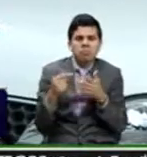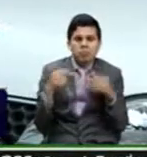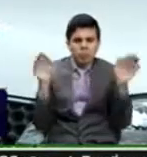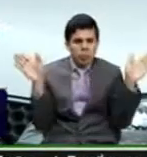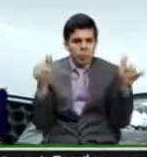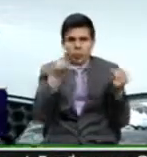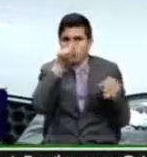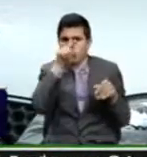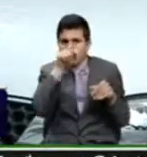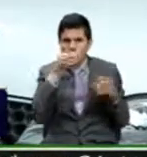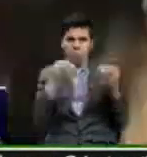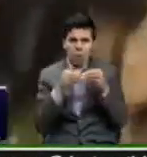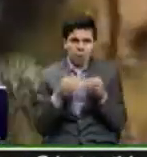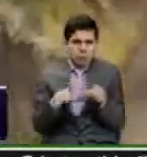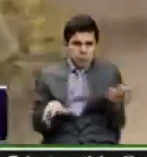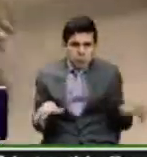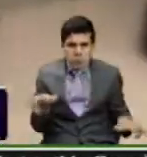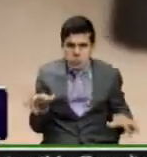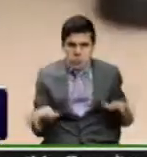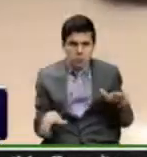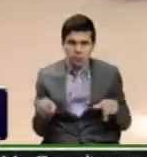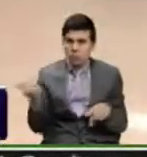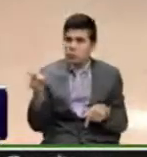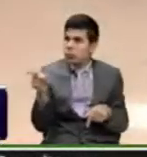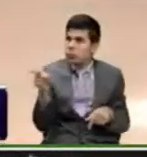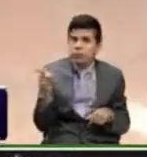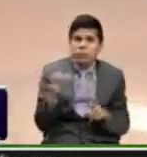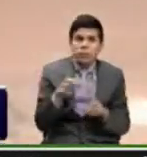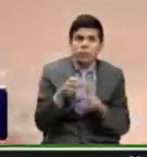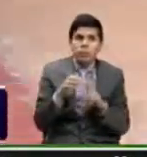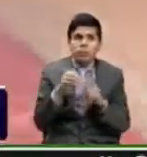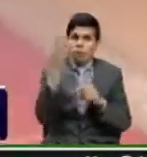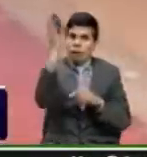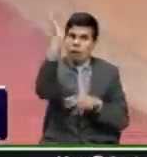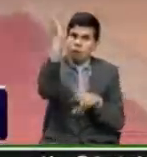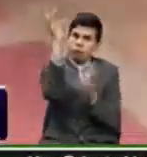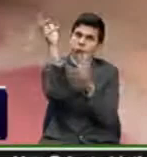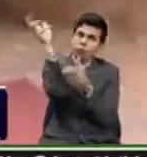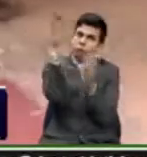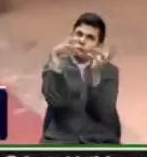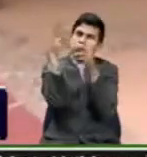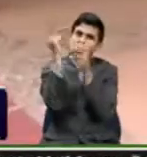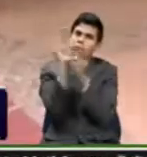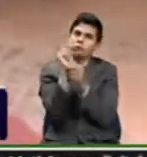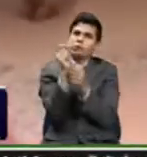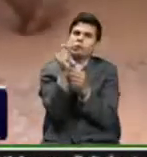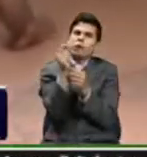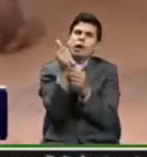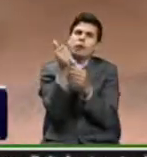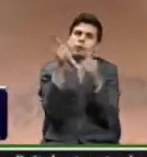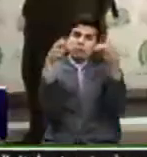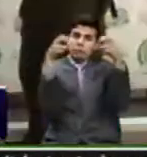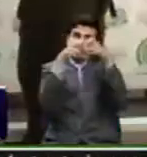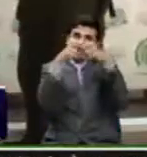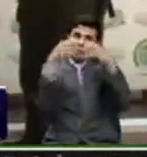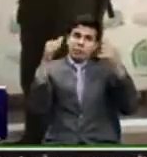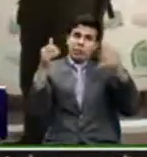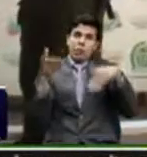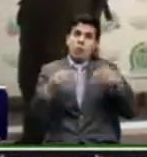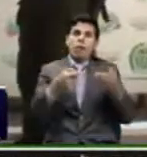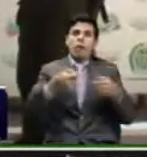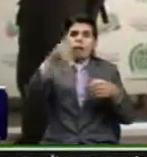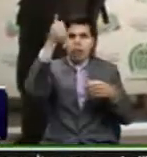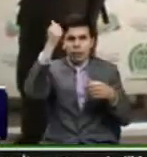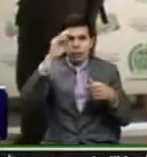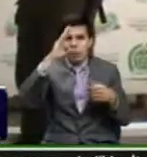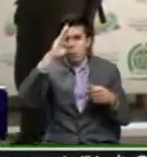y reptiles. Un puercoespín que estaba trepado en un árbol y a punto de quedar sumido en cuerdas eléctricas fue rescatado por